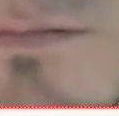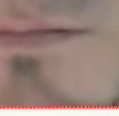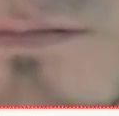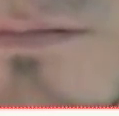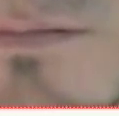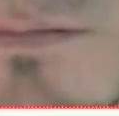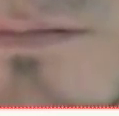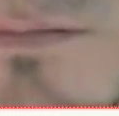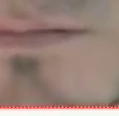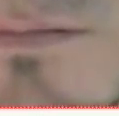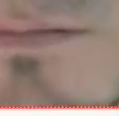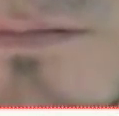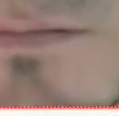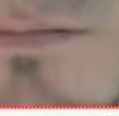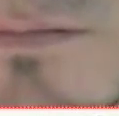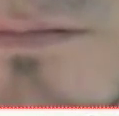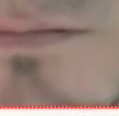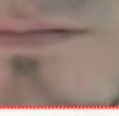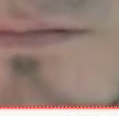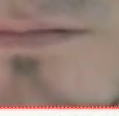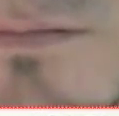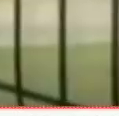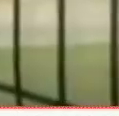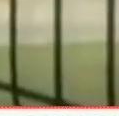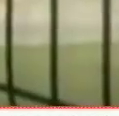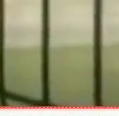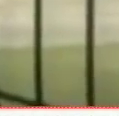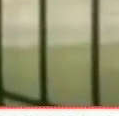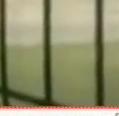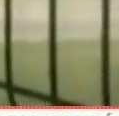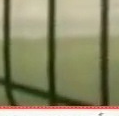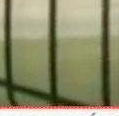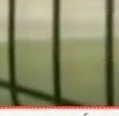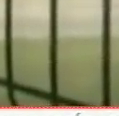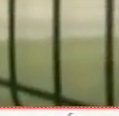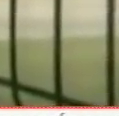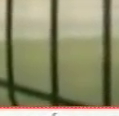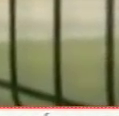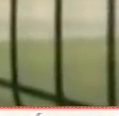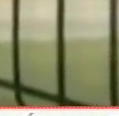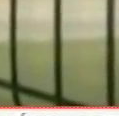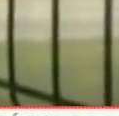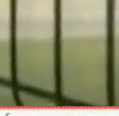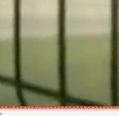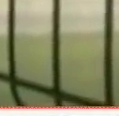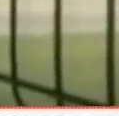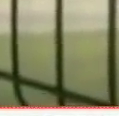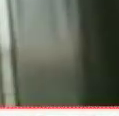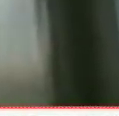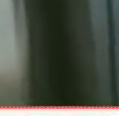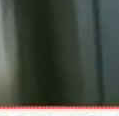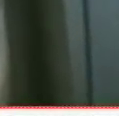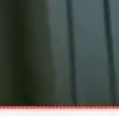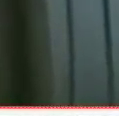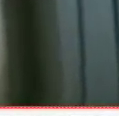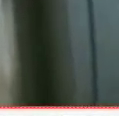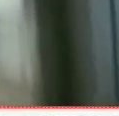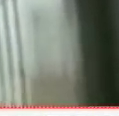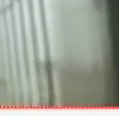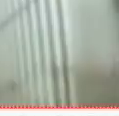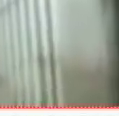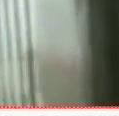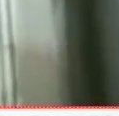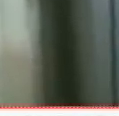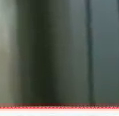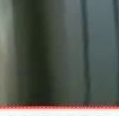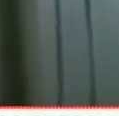a otro desertor, el primer teniente Eric Molina, cruzaron el puente internacional 2 en Nuevo Laredo, México, donde se entregan